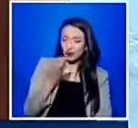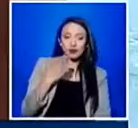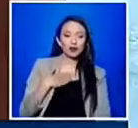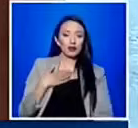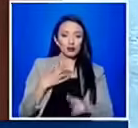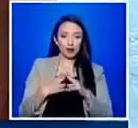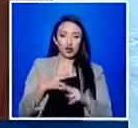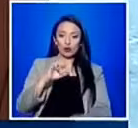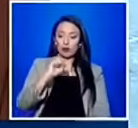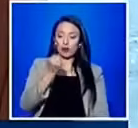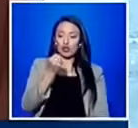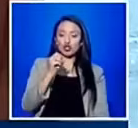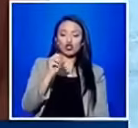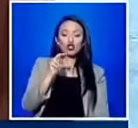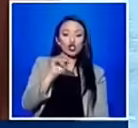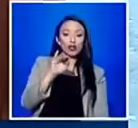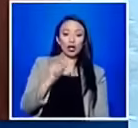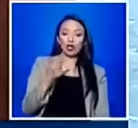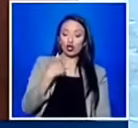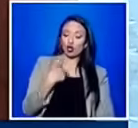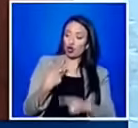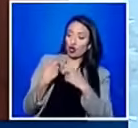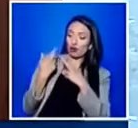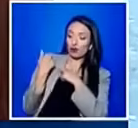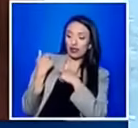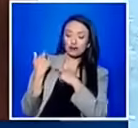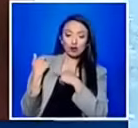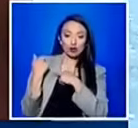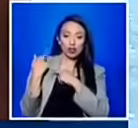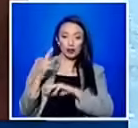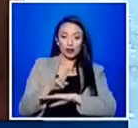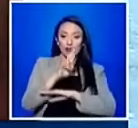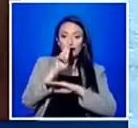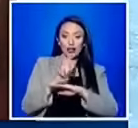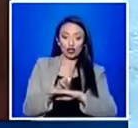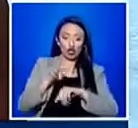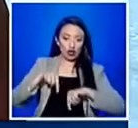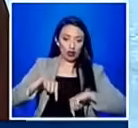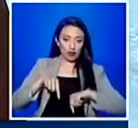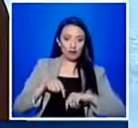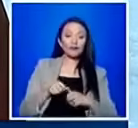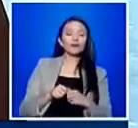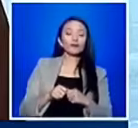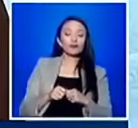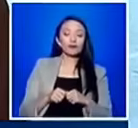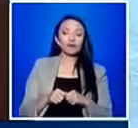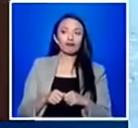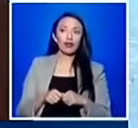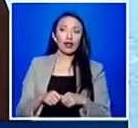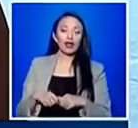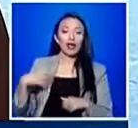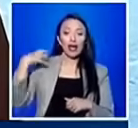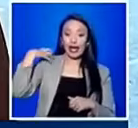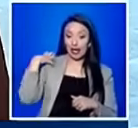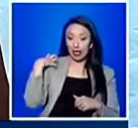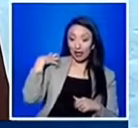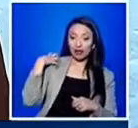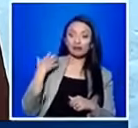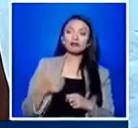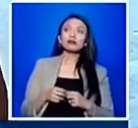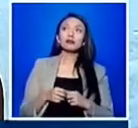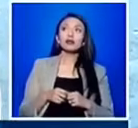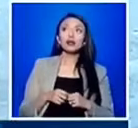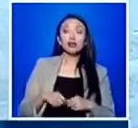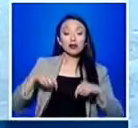es Sonia Aguilar. Estoy como rectora encargada de la Unidad Educativa Municipal Julio Enrique Moreno. Pues nuestra expectativa